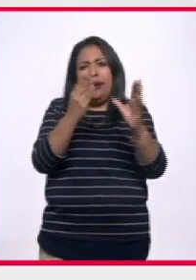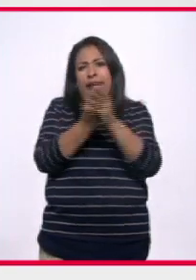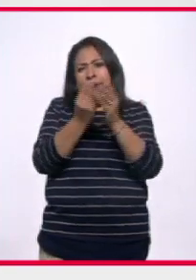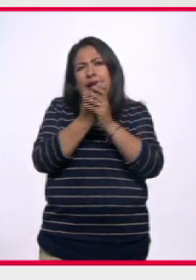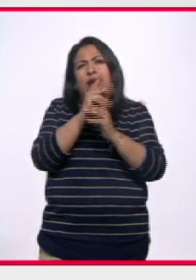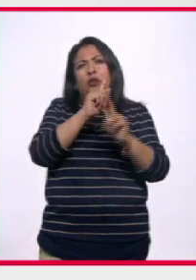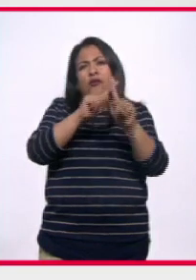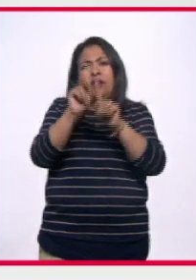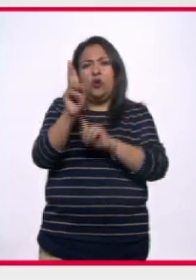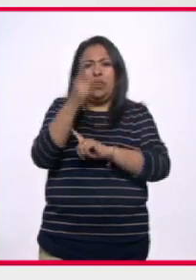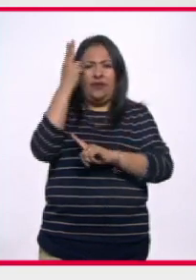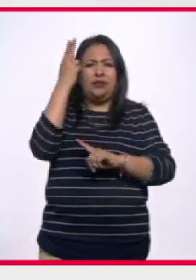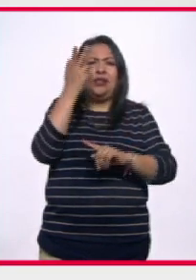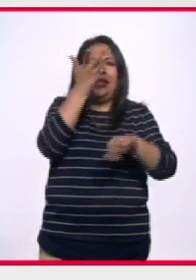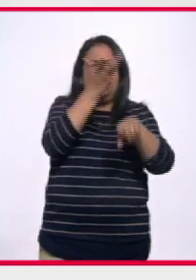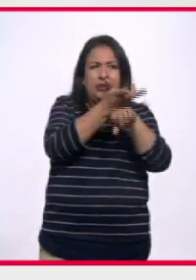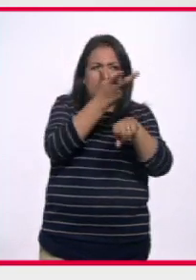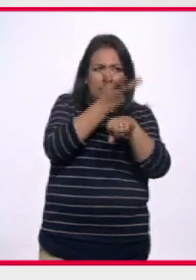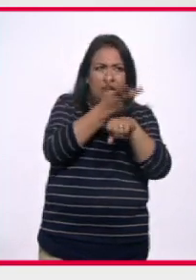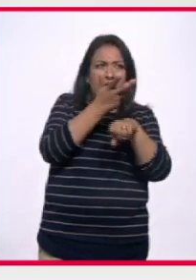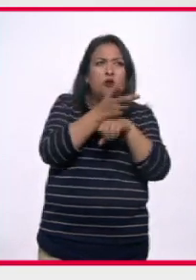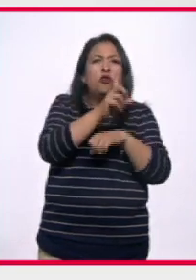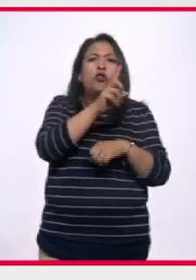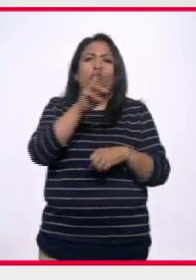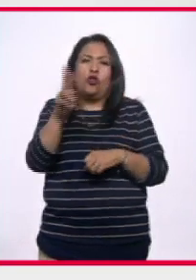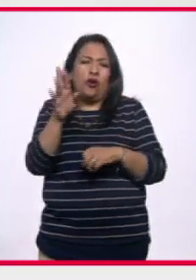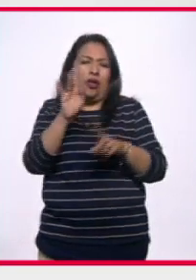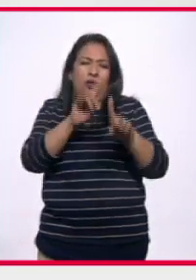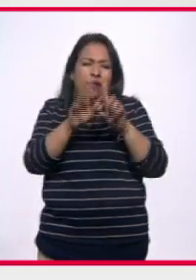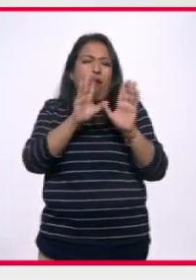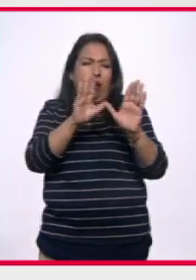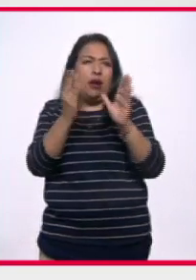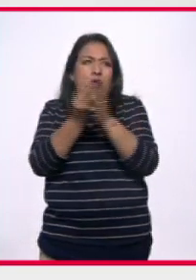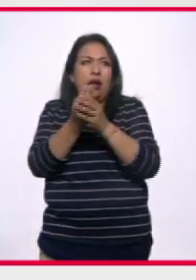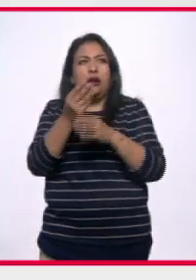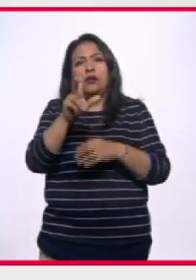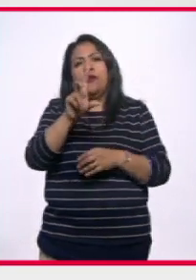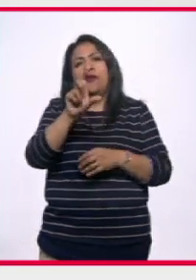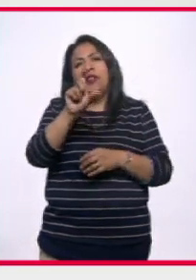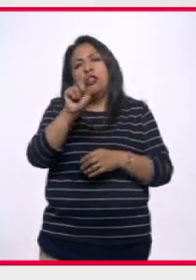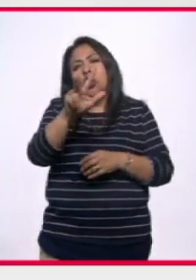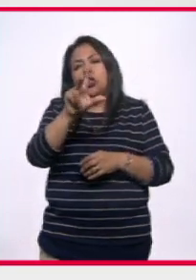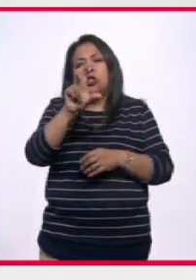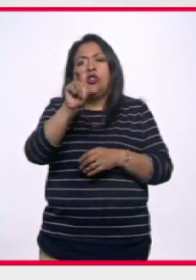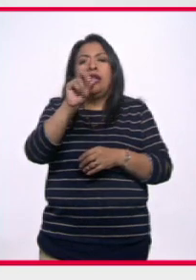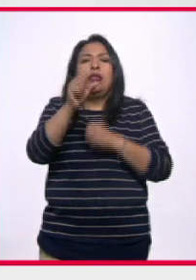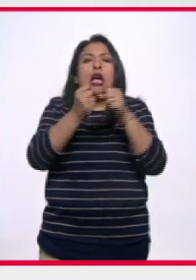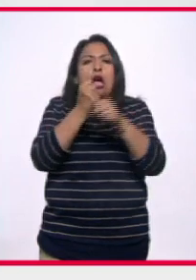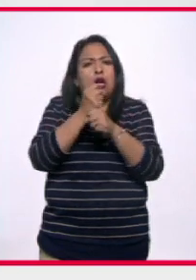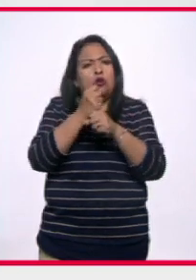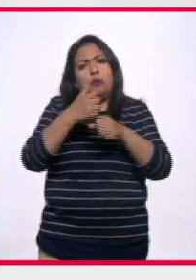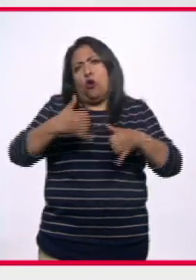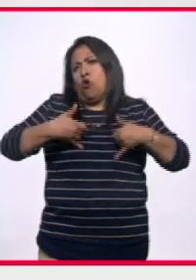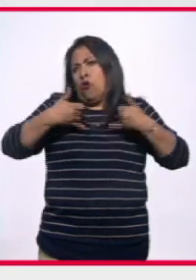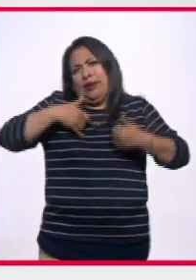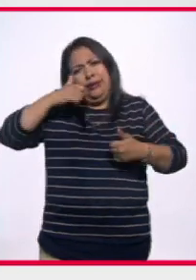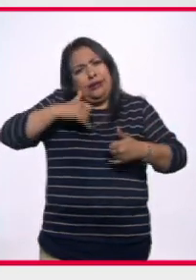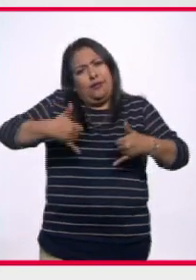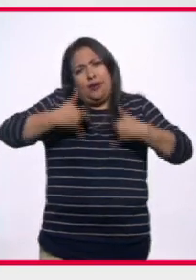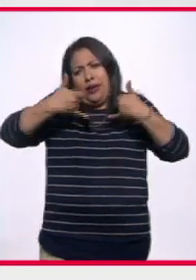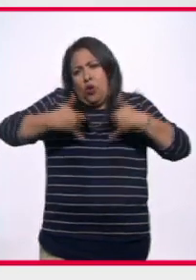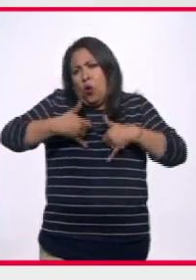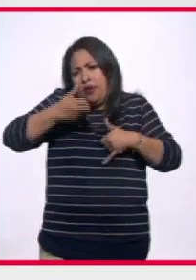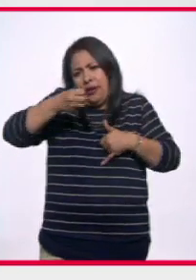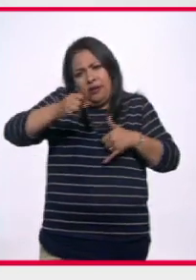varias universidades norteamericanas en doctorado etcétera chicos más de 28 30 pero siempre jóvenes no esa